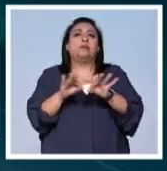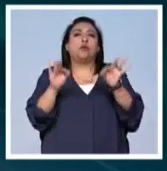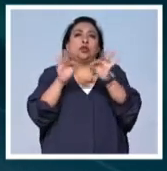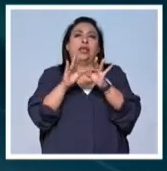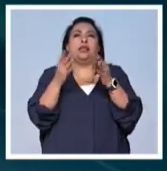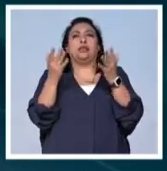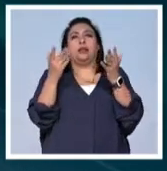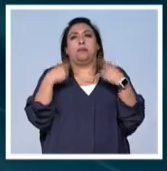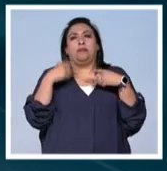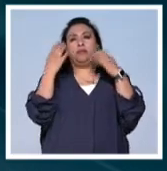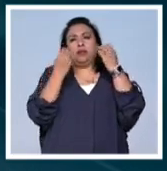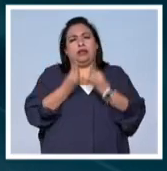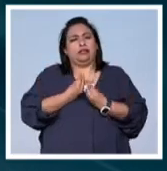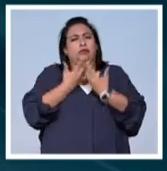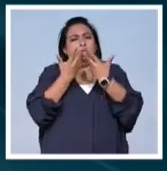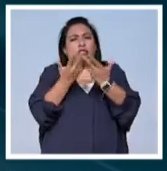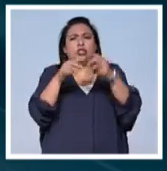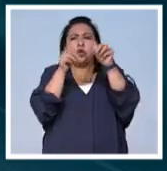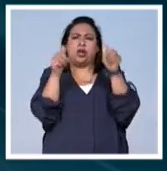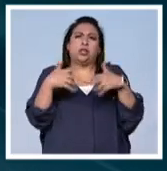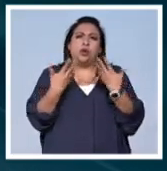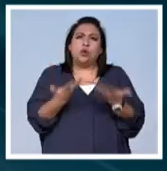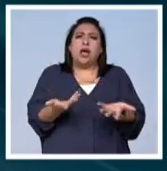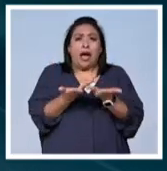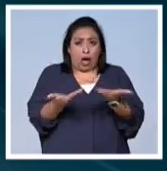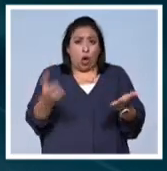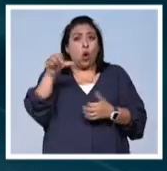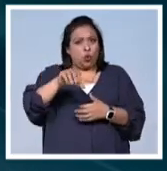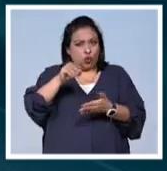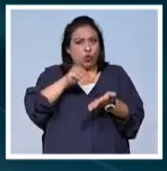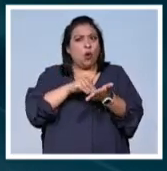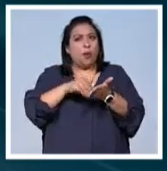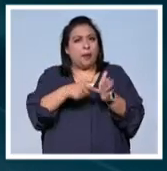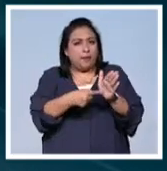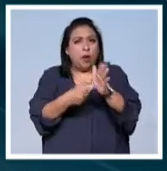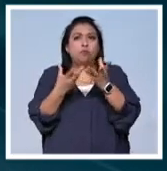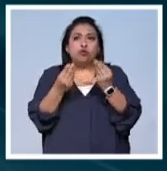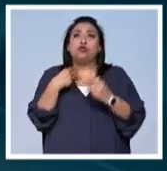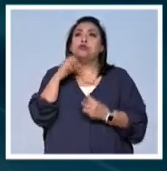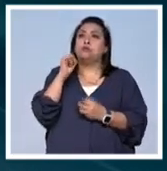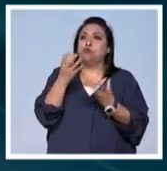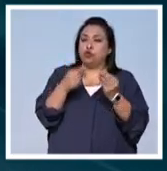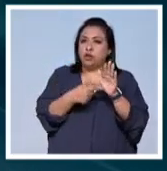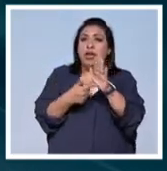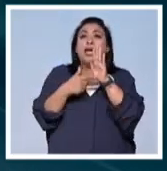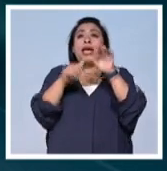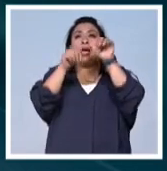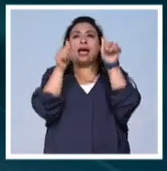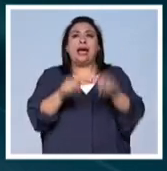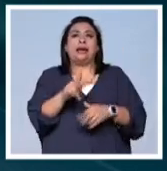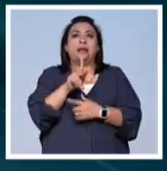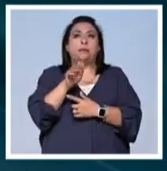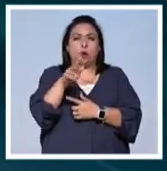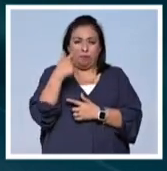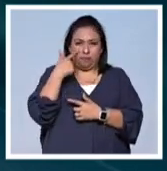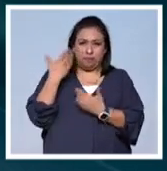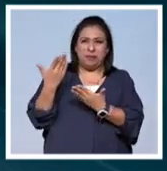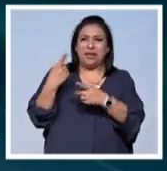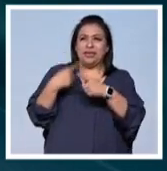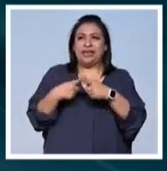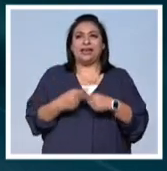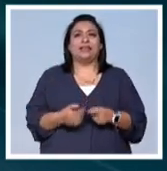de una manifestación artística que a una hora tiene muchos Ecos muchísimos Ecos el arte pop veamos